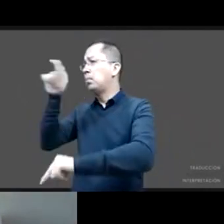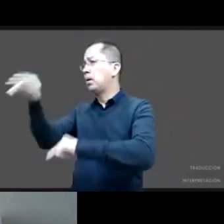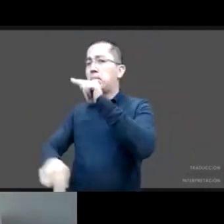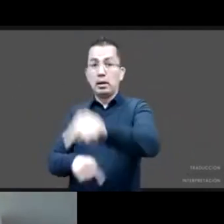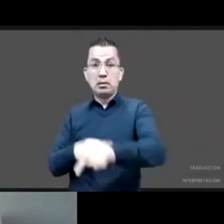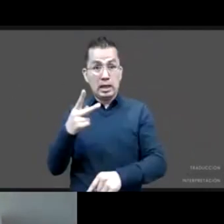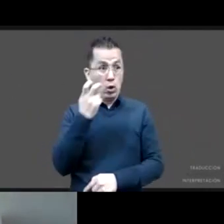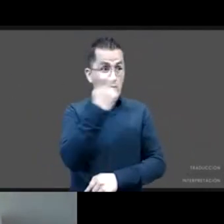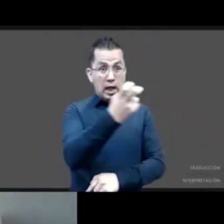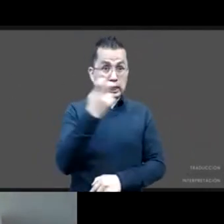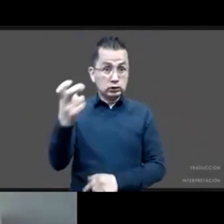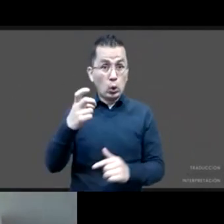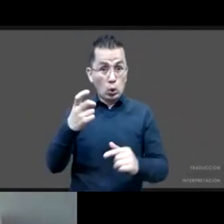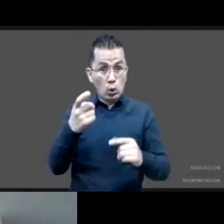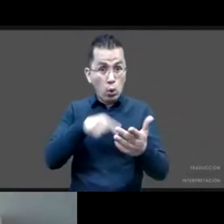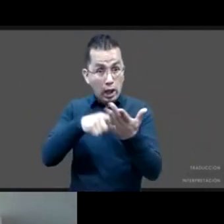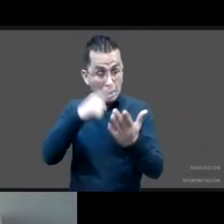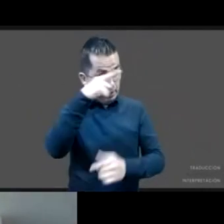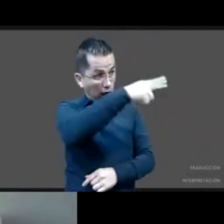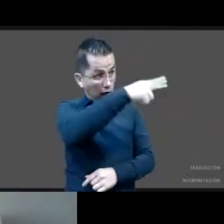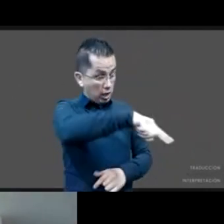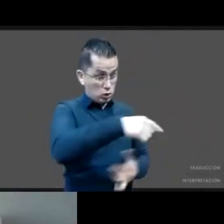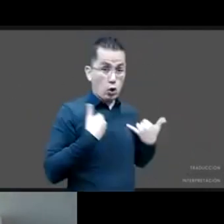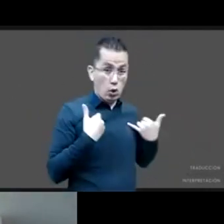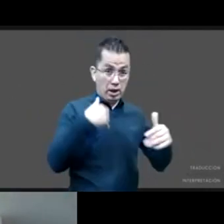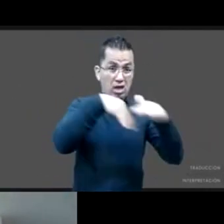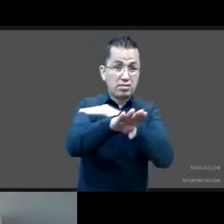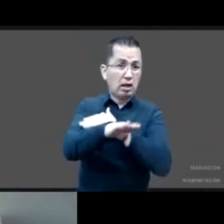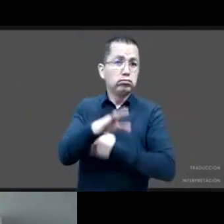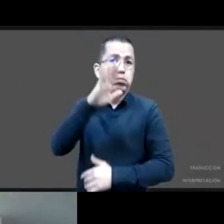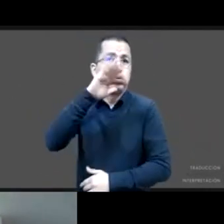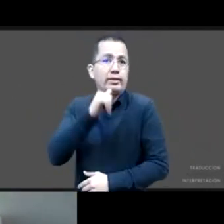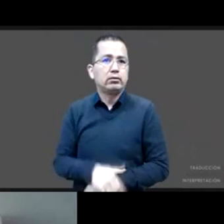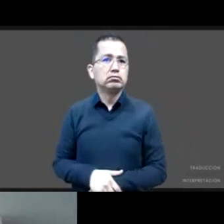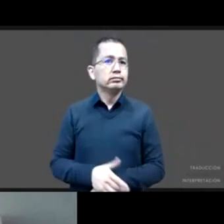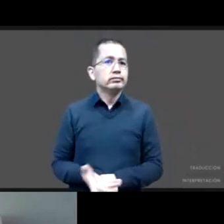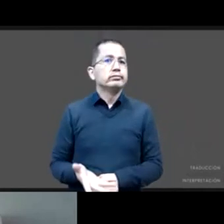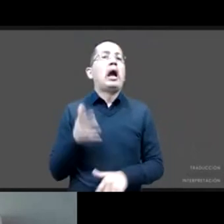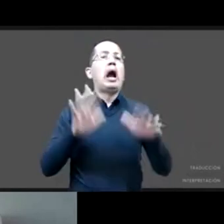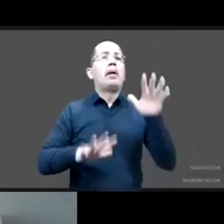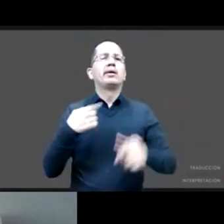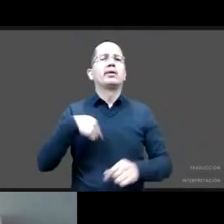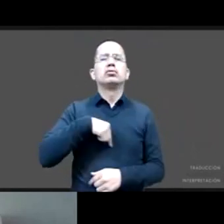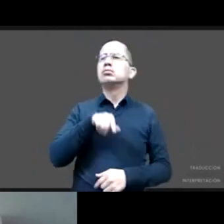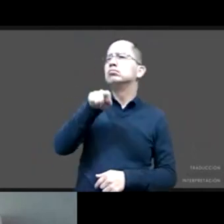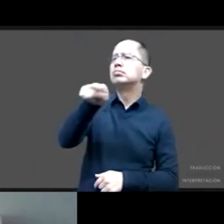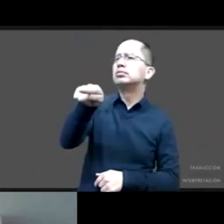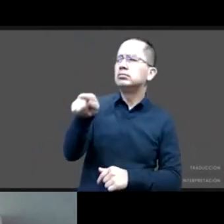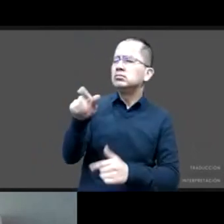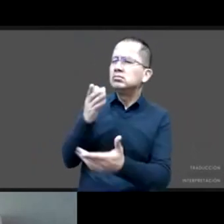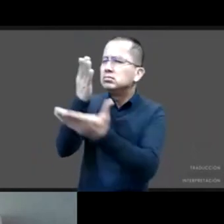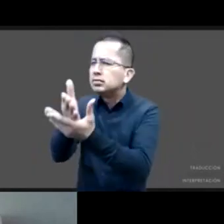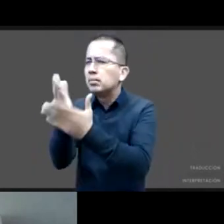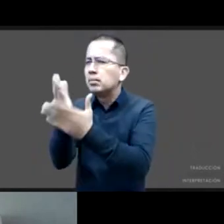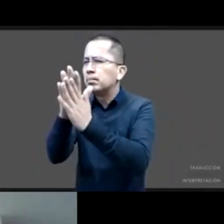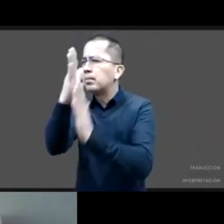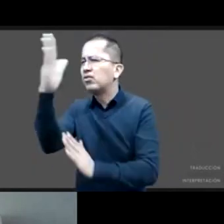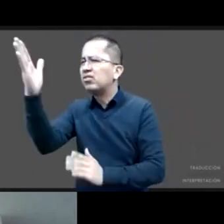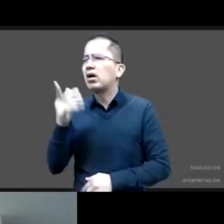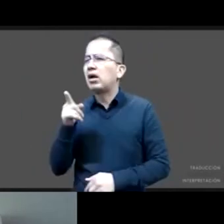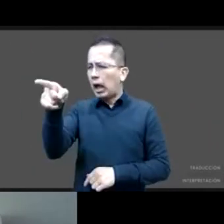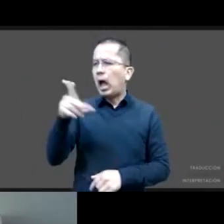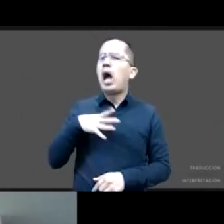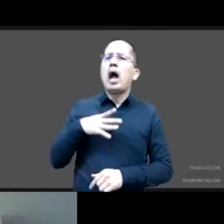adolescentes entonces llegamos a esos lugares y encontramos muchas actividades o para chicos más chicos o para